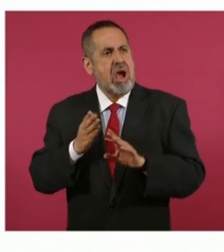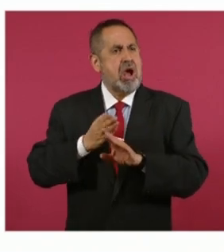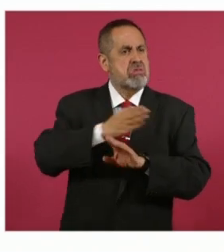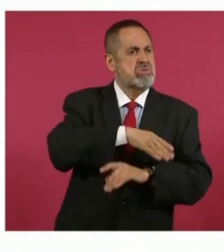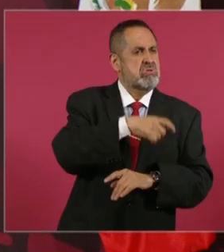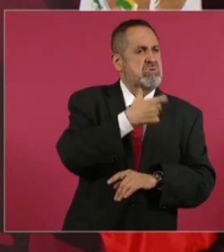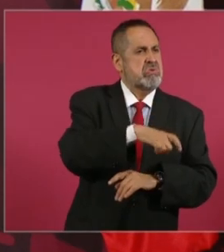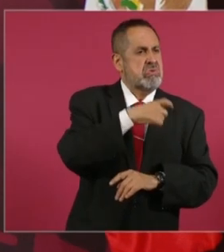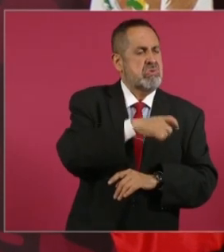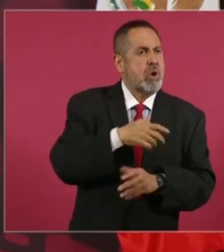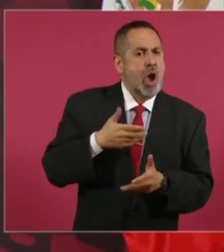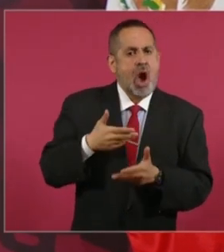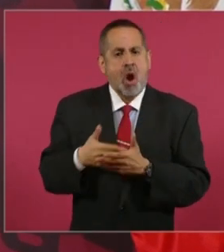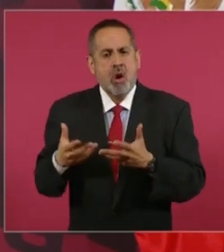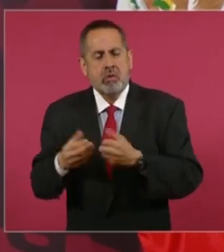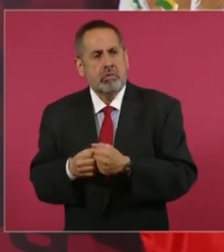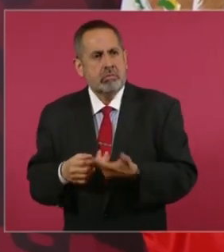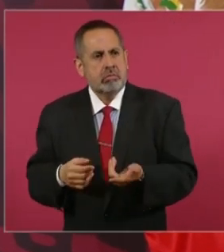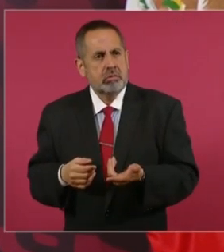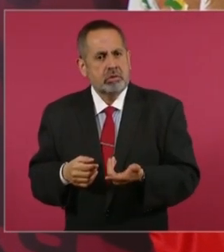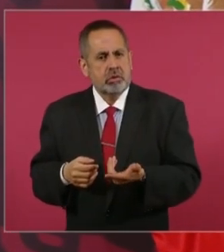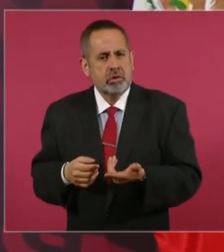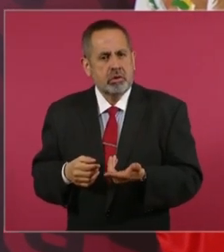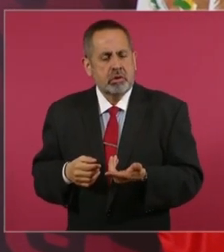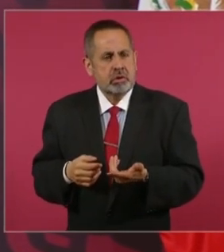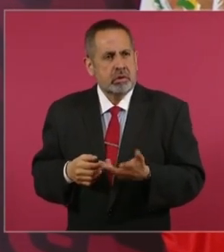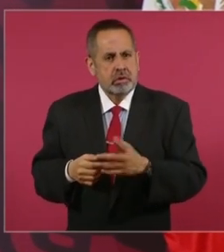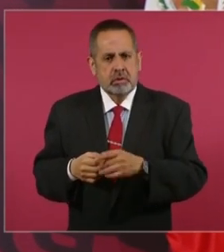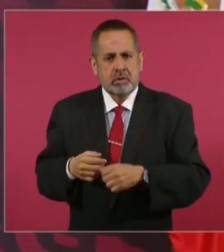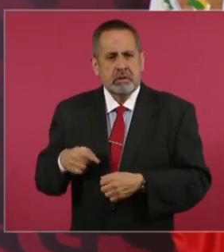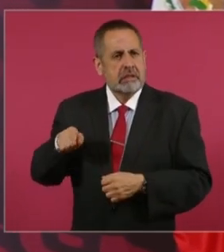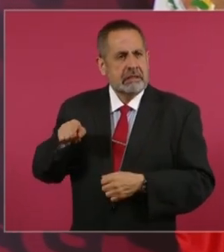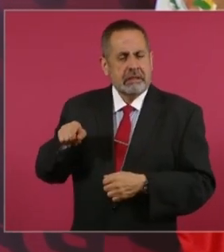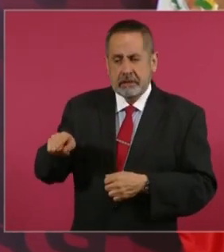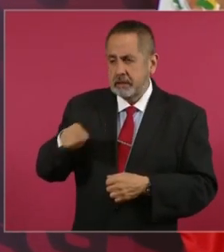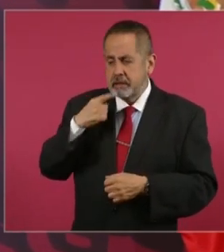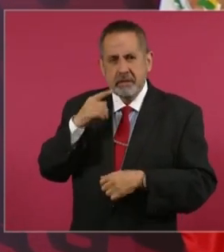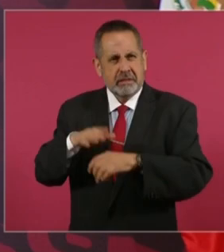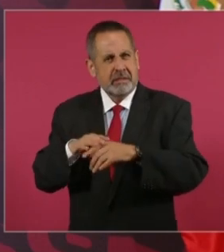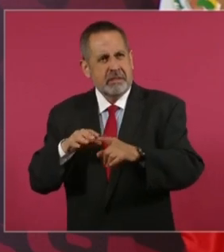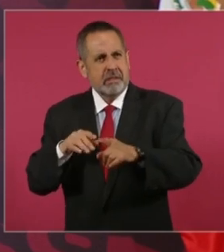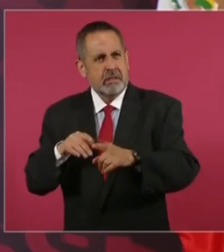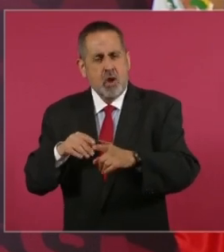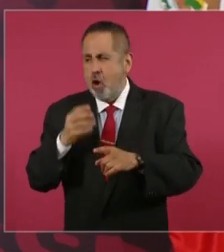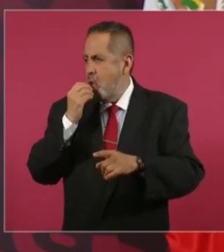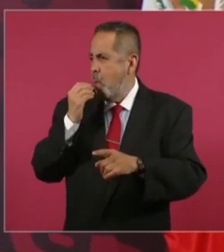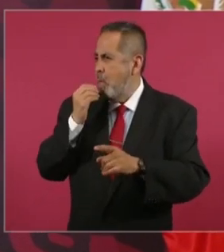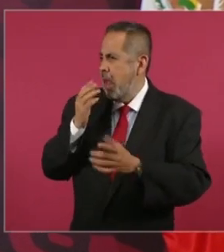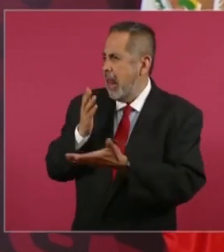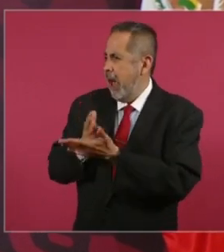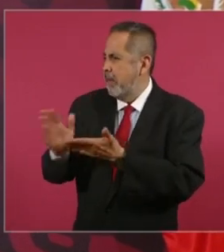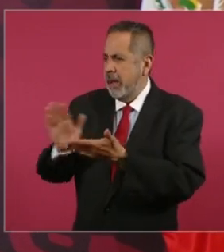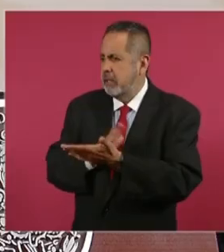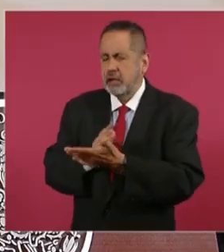no quería que comiéramos nosotros en